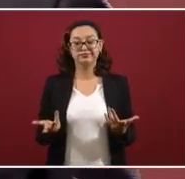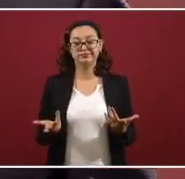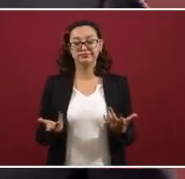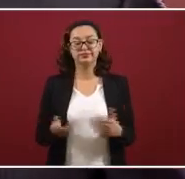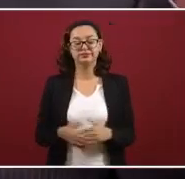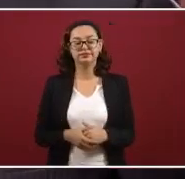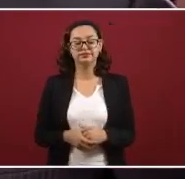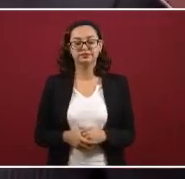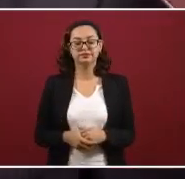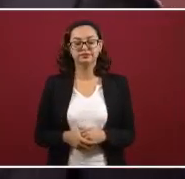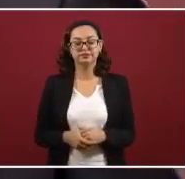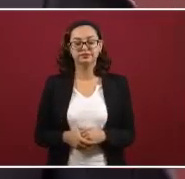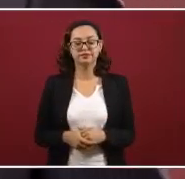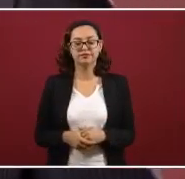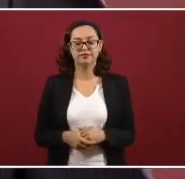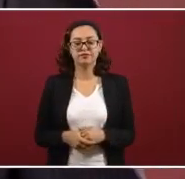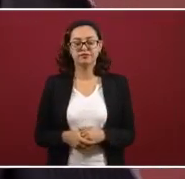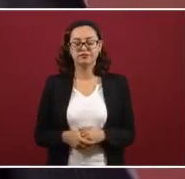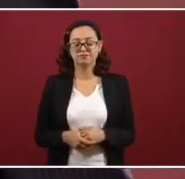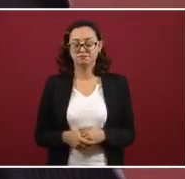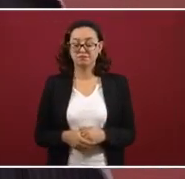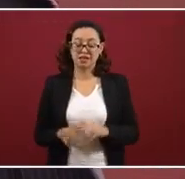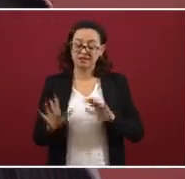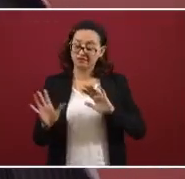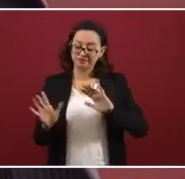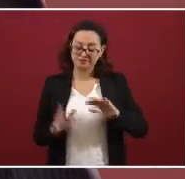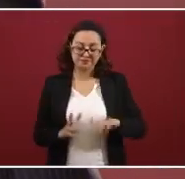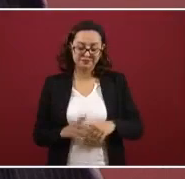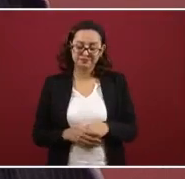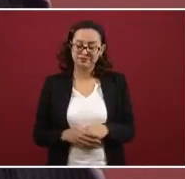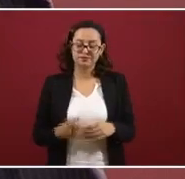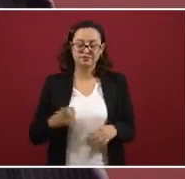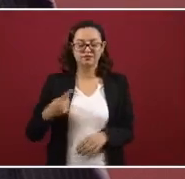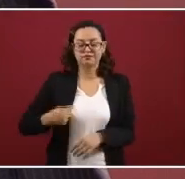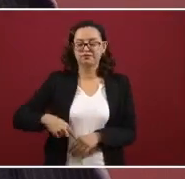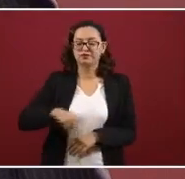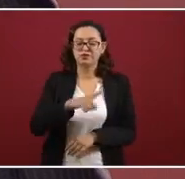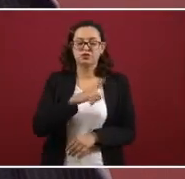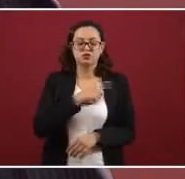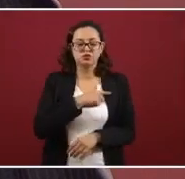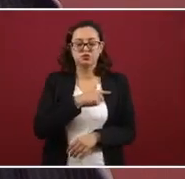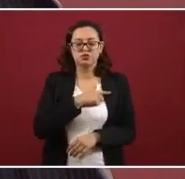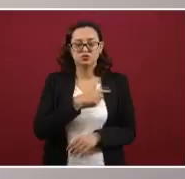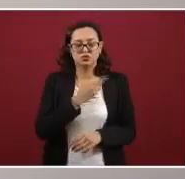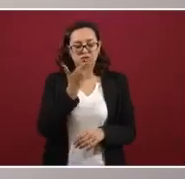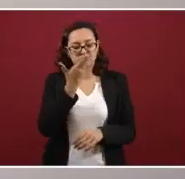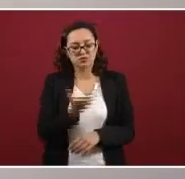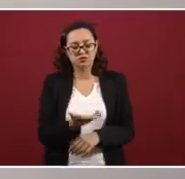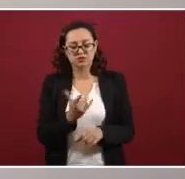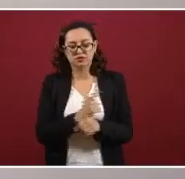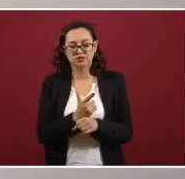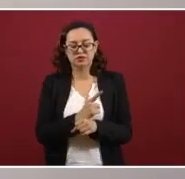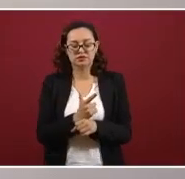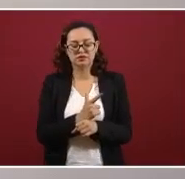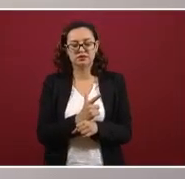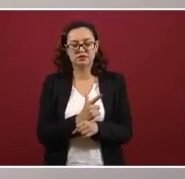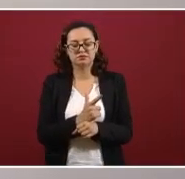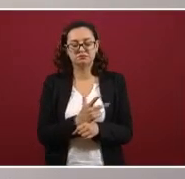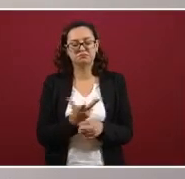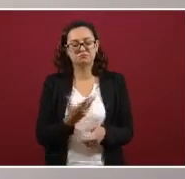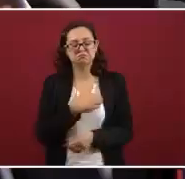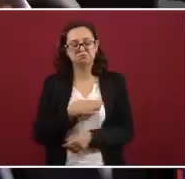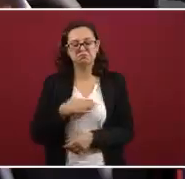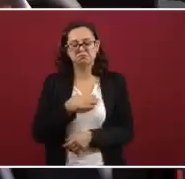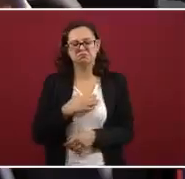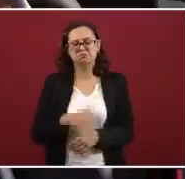nosotros estamos muy contentos con la licenciada Olga Sánchez Cordes. Entonces, presidente, sobre Carlos Romero de Champs,